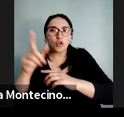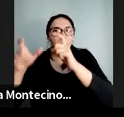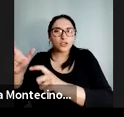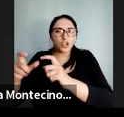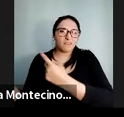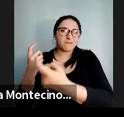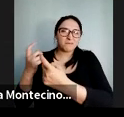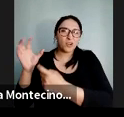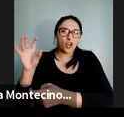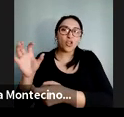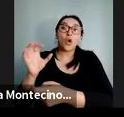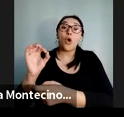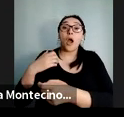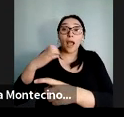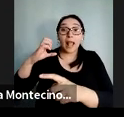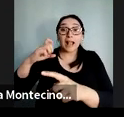nuestras contraseñas,